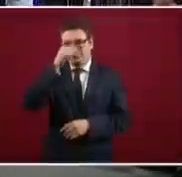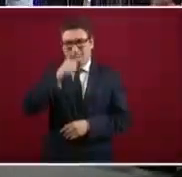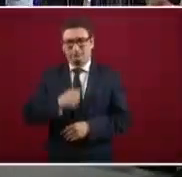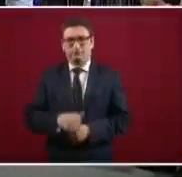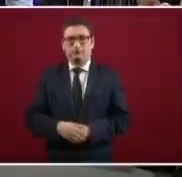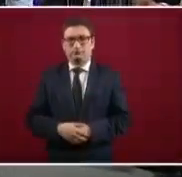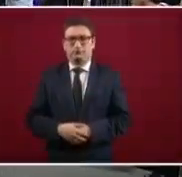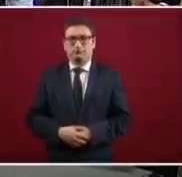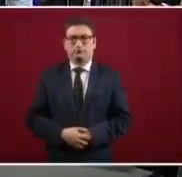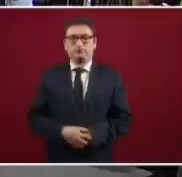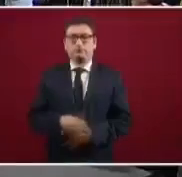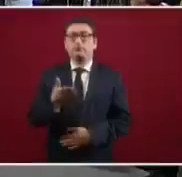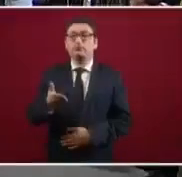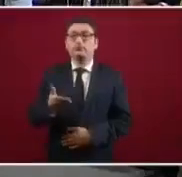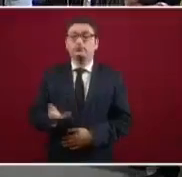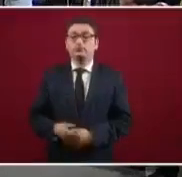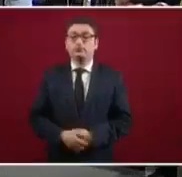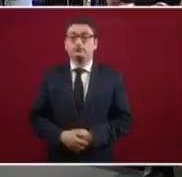e